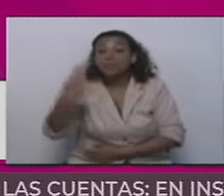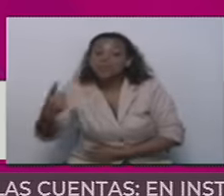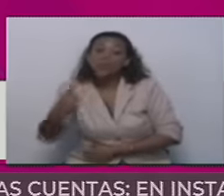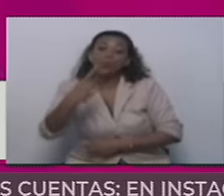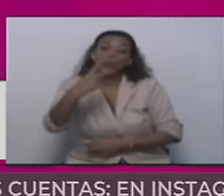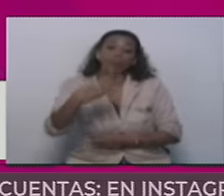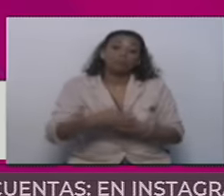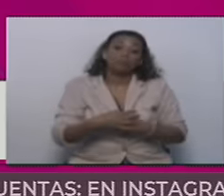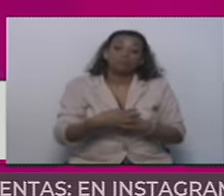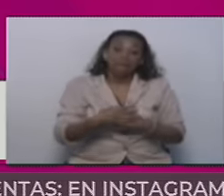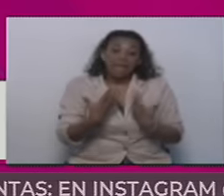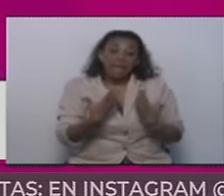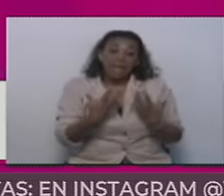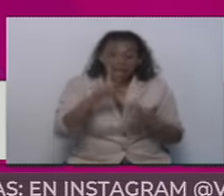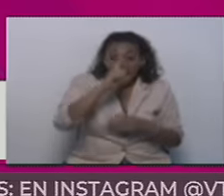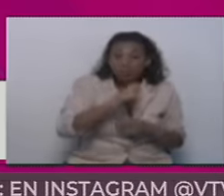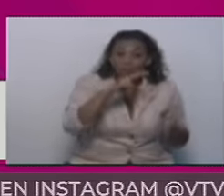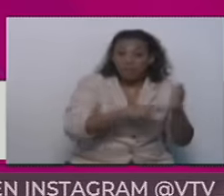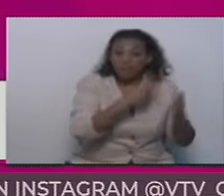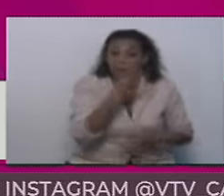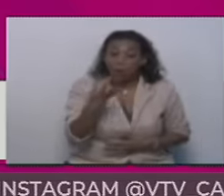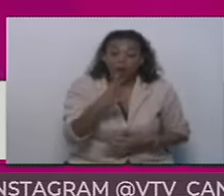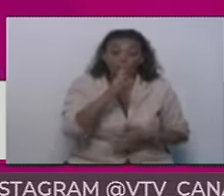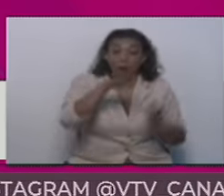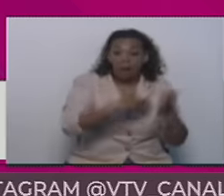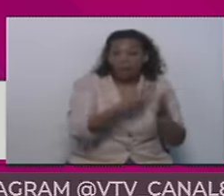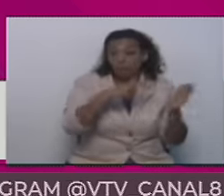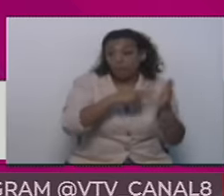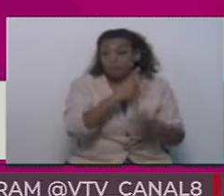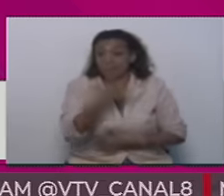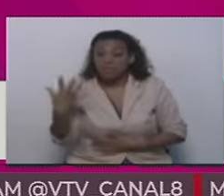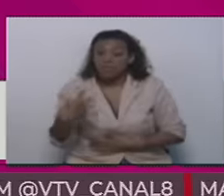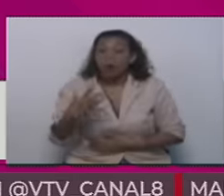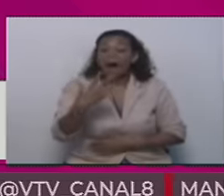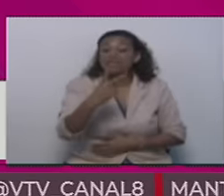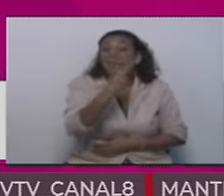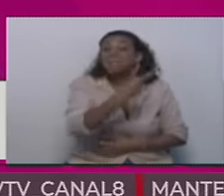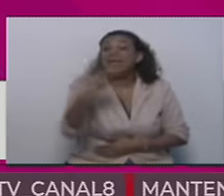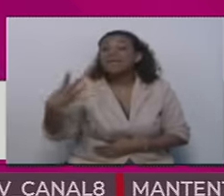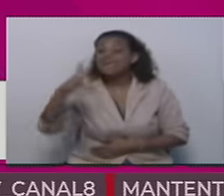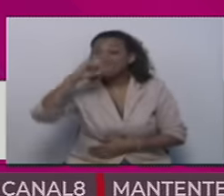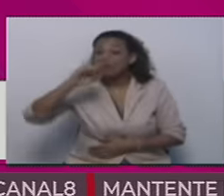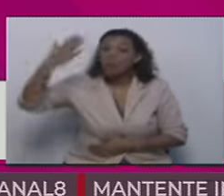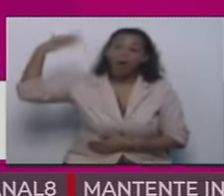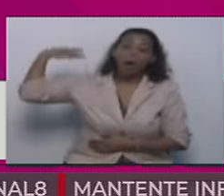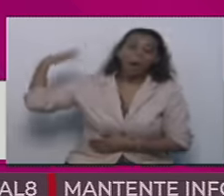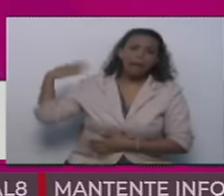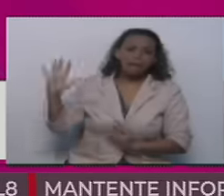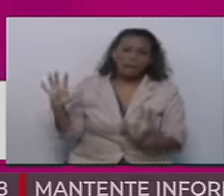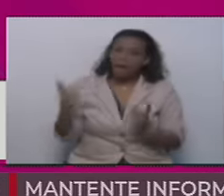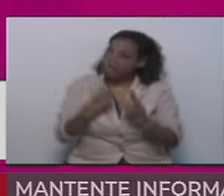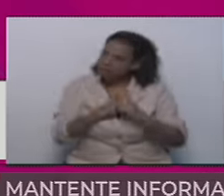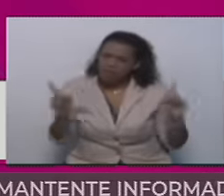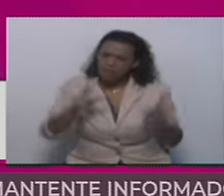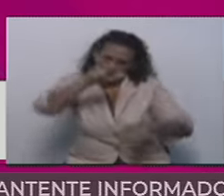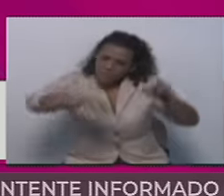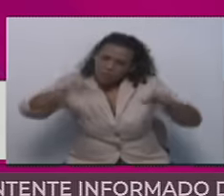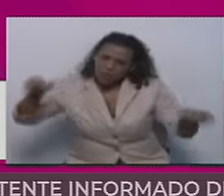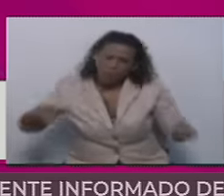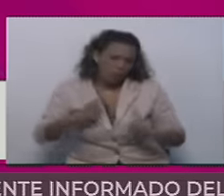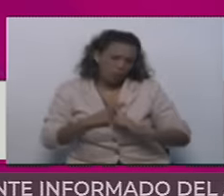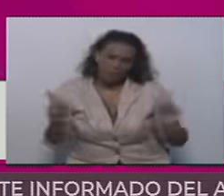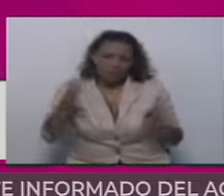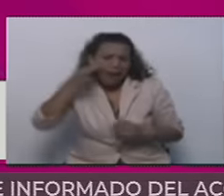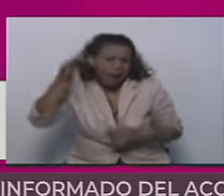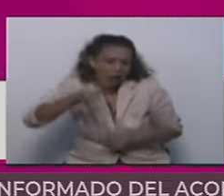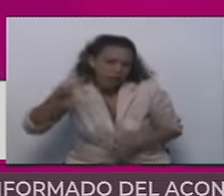2025. El mundo es muy diferente a hace 25 años, hace 20, hace 10 años inclusive. Es muy diferente el